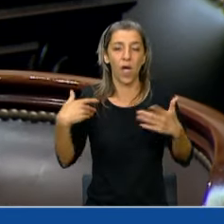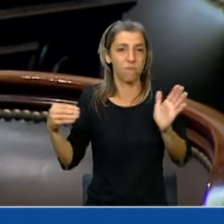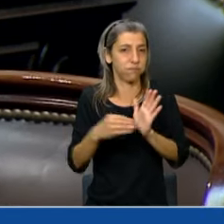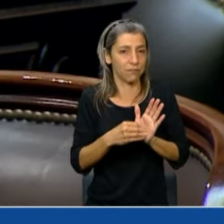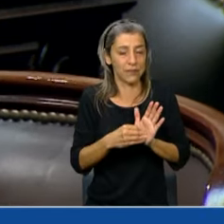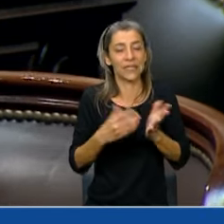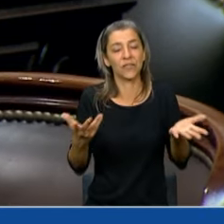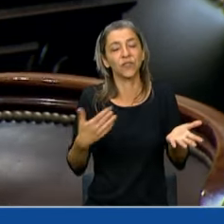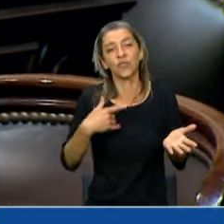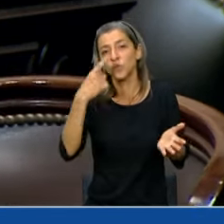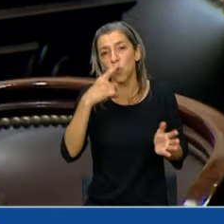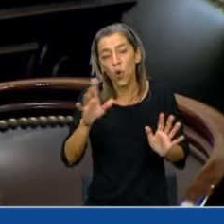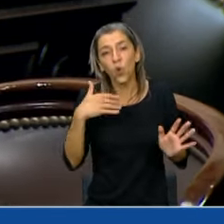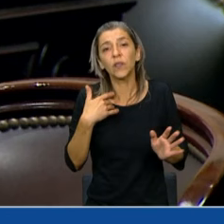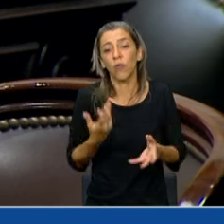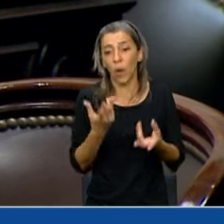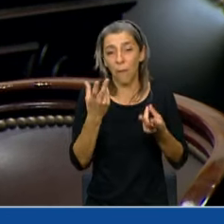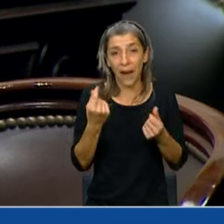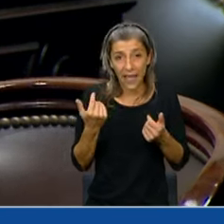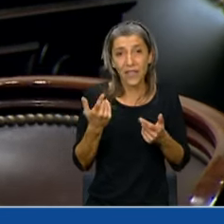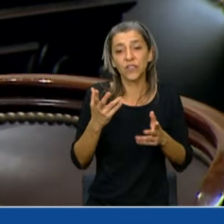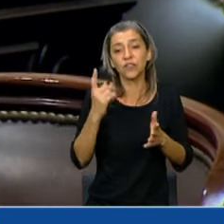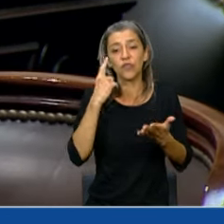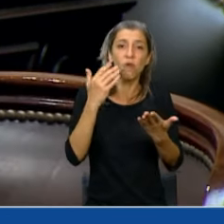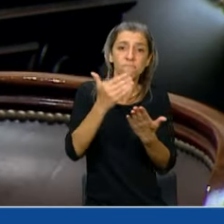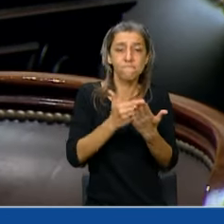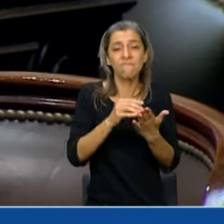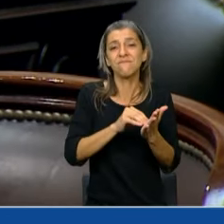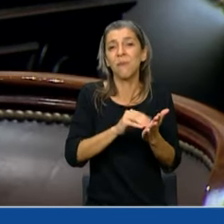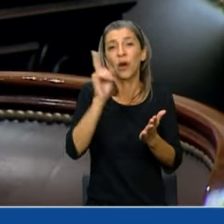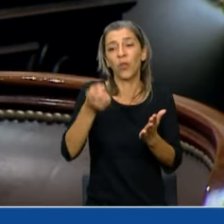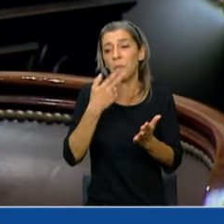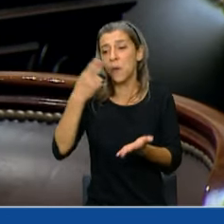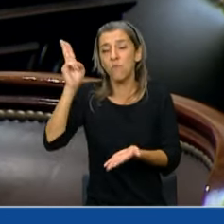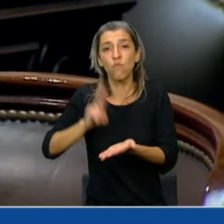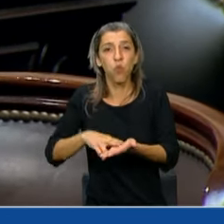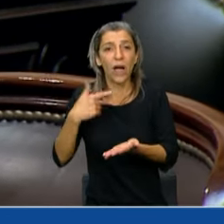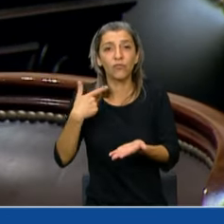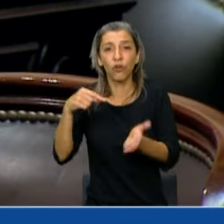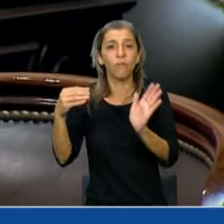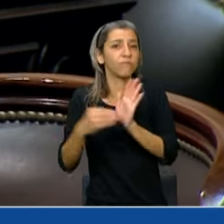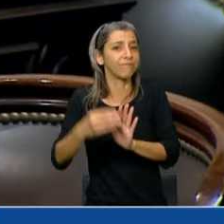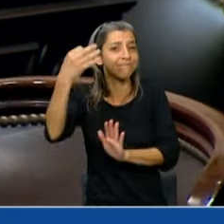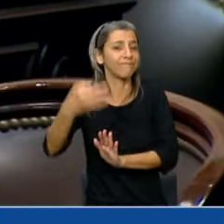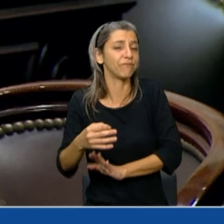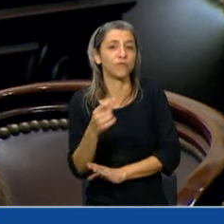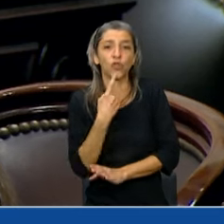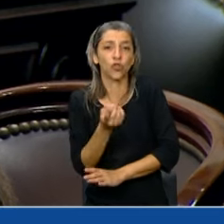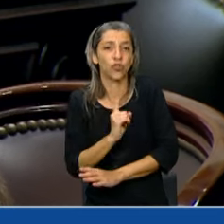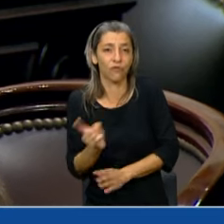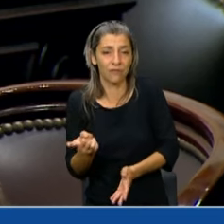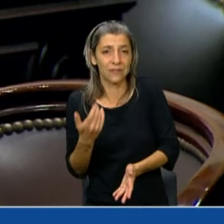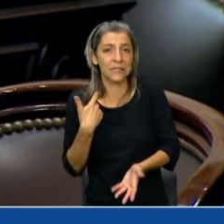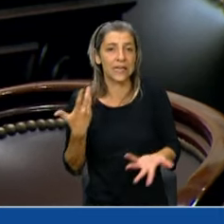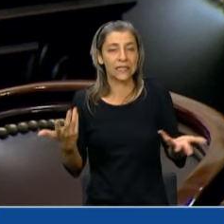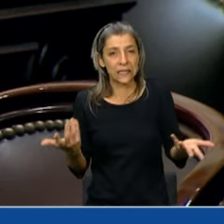impaciente el precio de referencia y el cálculo de las retenciones requieren precisiones en la redacción actual se puede Construir